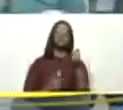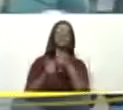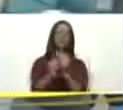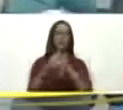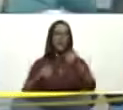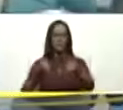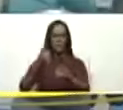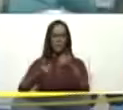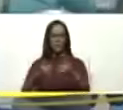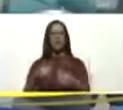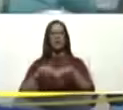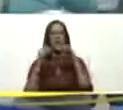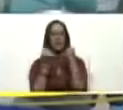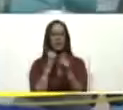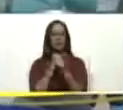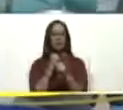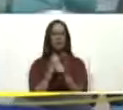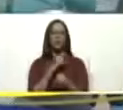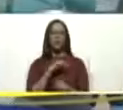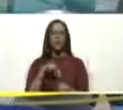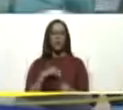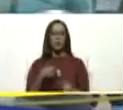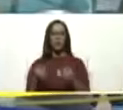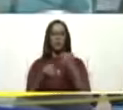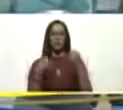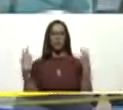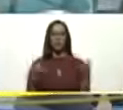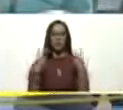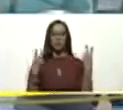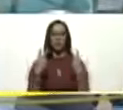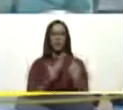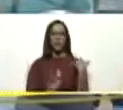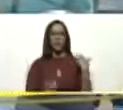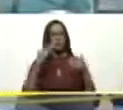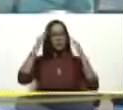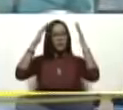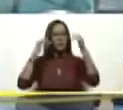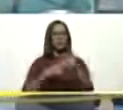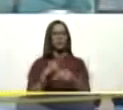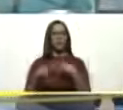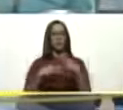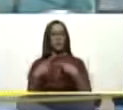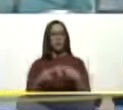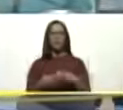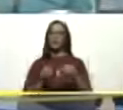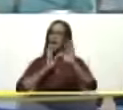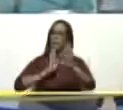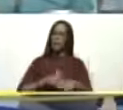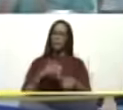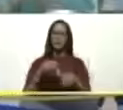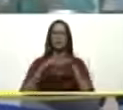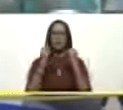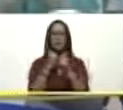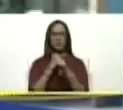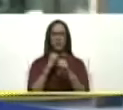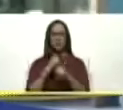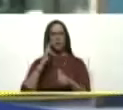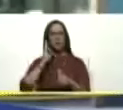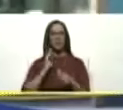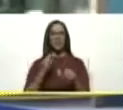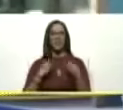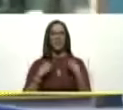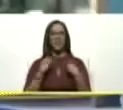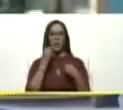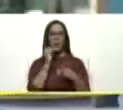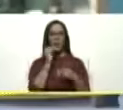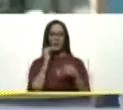transporte, de la clase obrera como nuestro conductor de victoria, presidente. Saludo revolucionario y cuente con la clase obrera de Guayana. ¡Que viva la